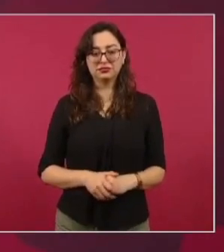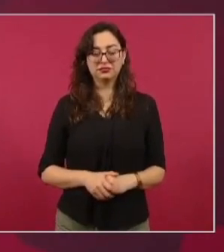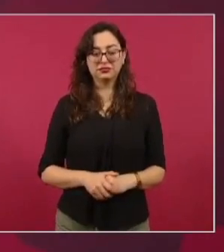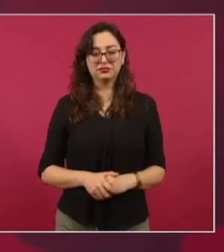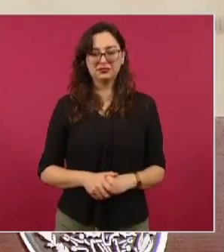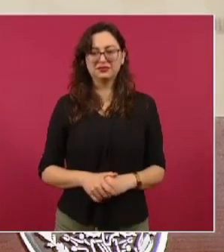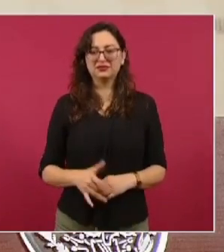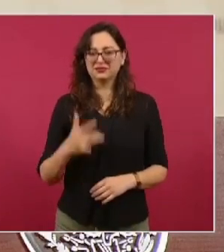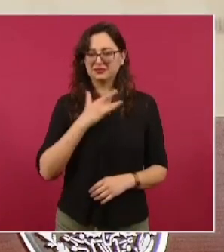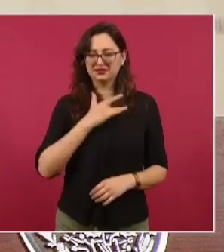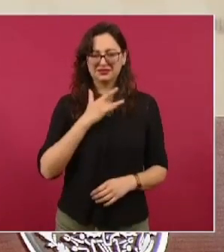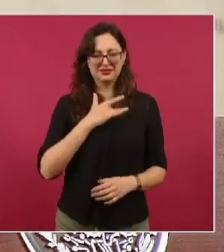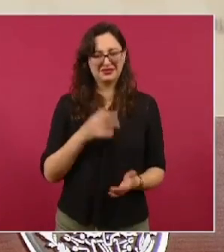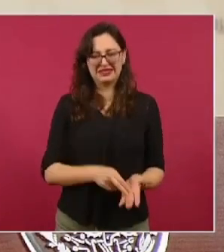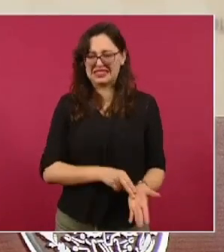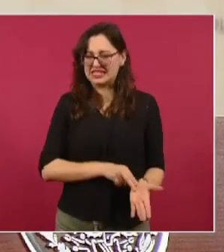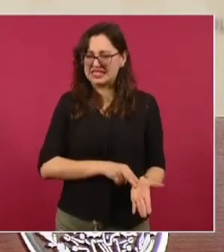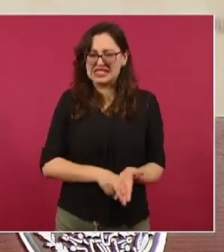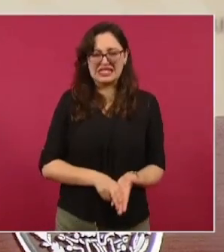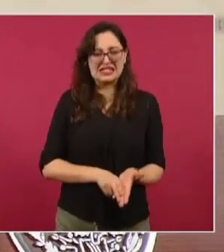de corazón duro